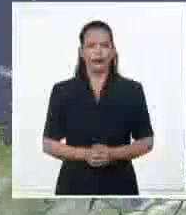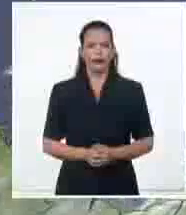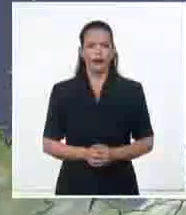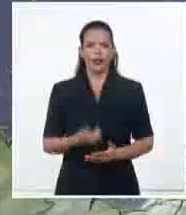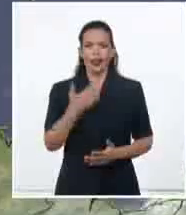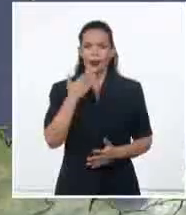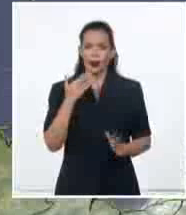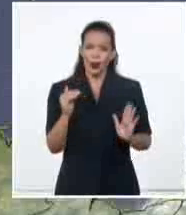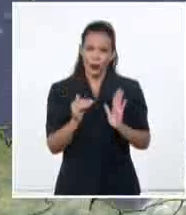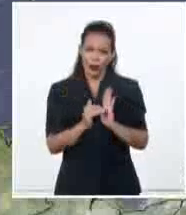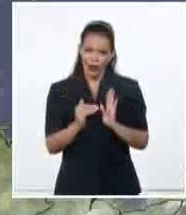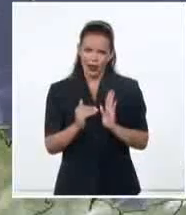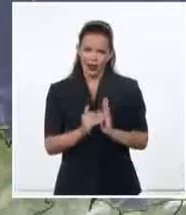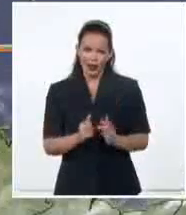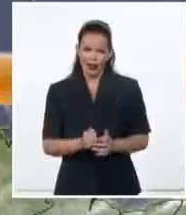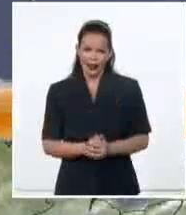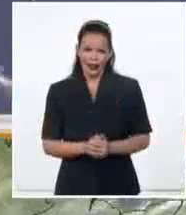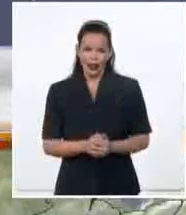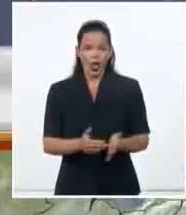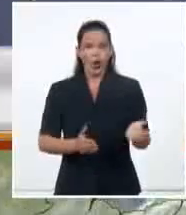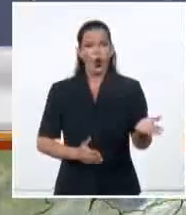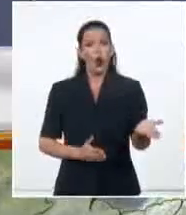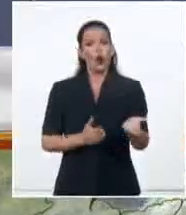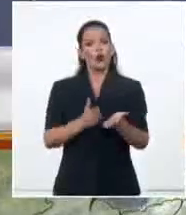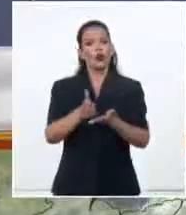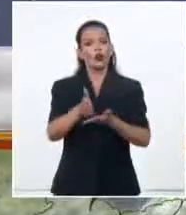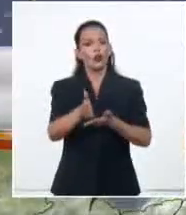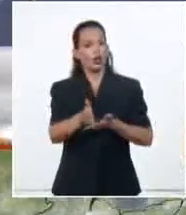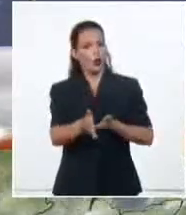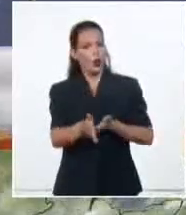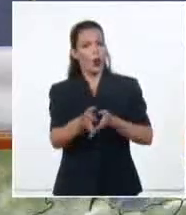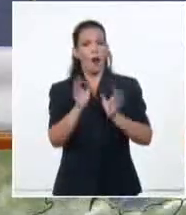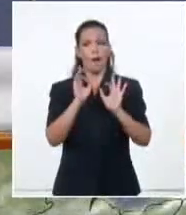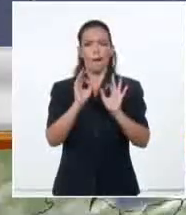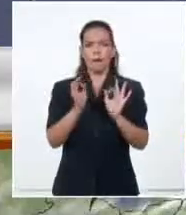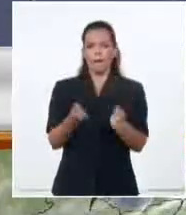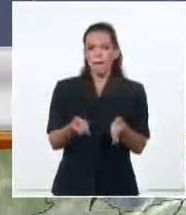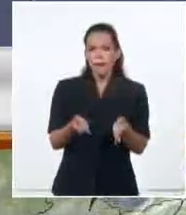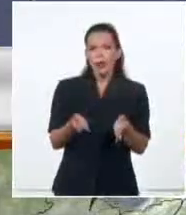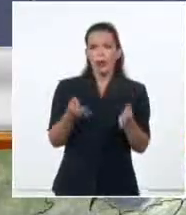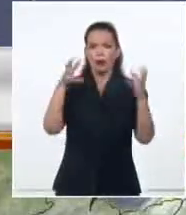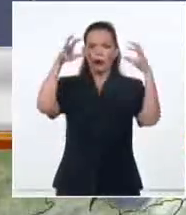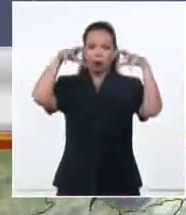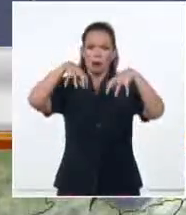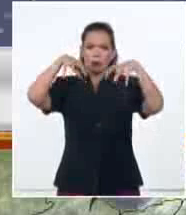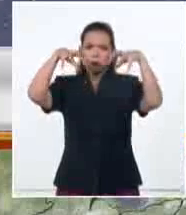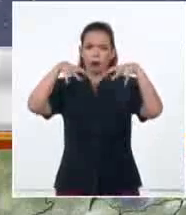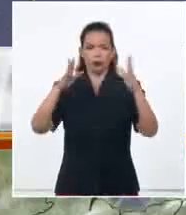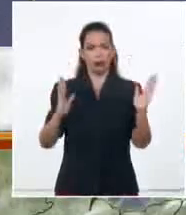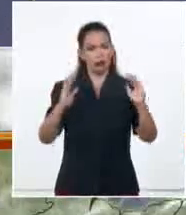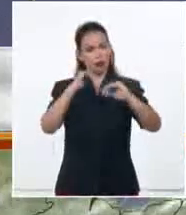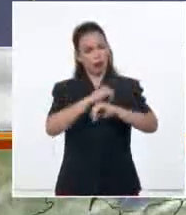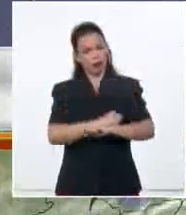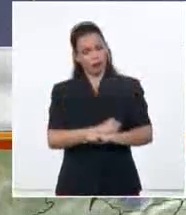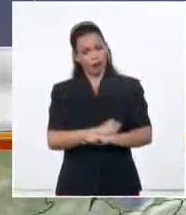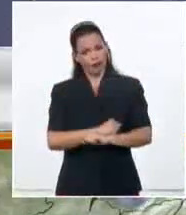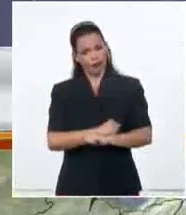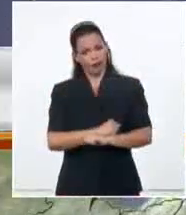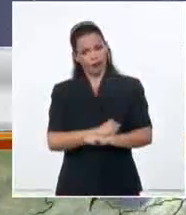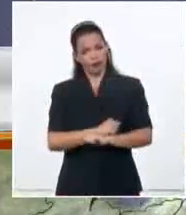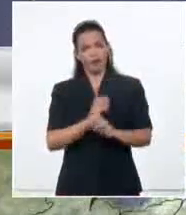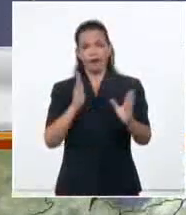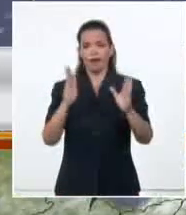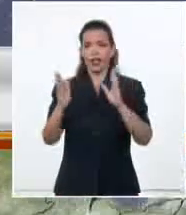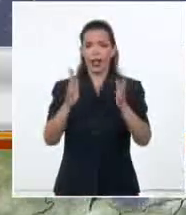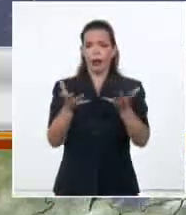Hola, ¿qué tal? Muy buenas tardes. Continúan restringidos los procesos de lluvia sobre territorio nacional. Estamos viendo una seca que está asociada